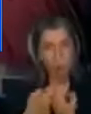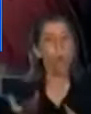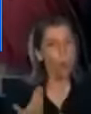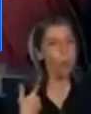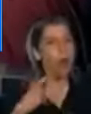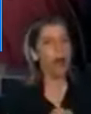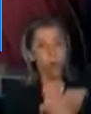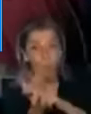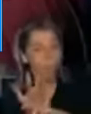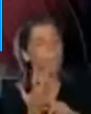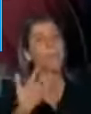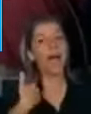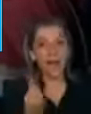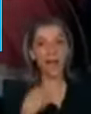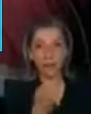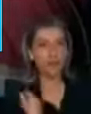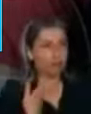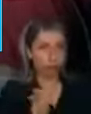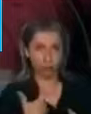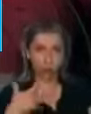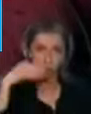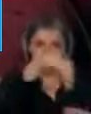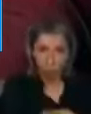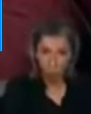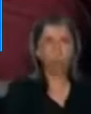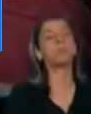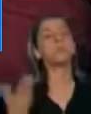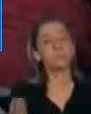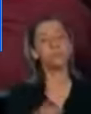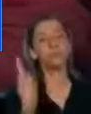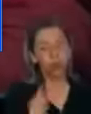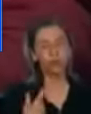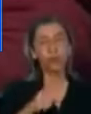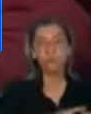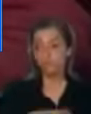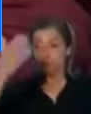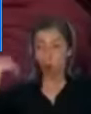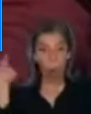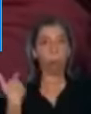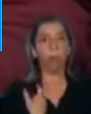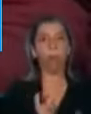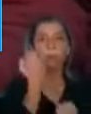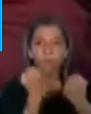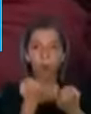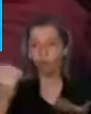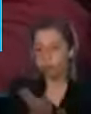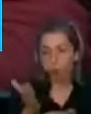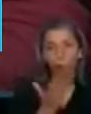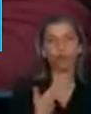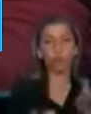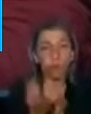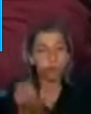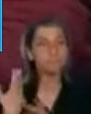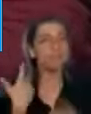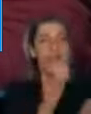de los telespectadores ayer cuando estaban viendo ya tenían una decisión tomada y lo que fueron fue a confirmar su decisión. Claro. Pero